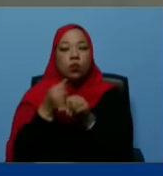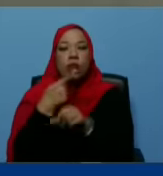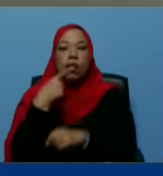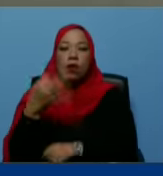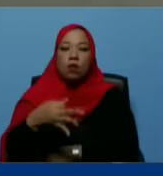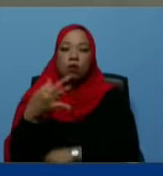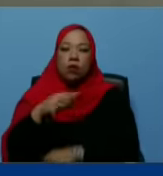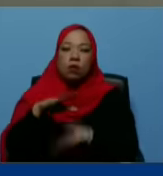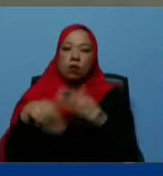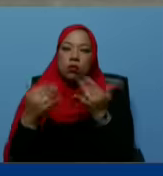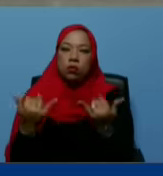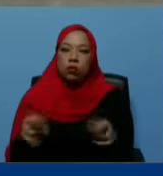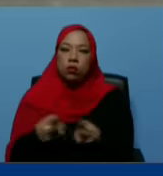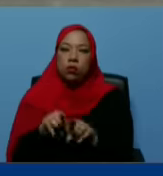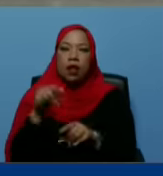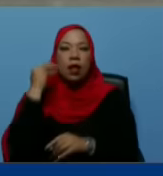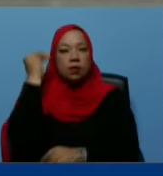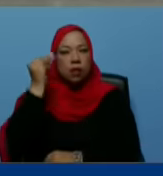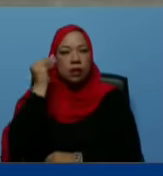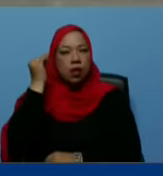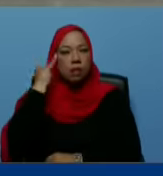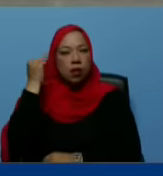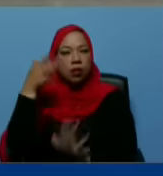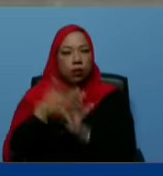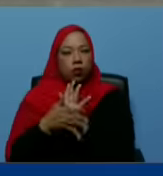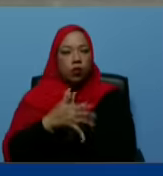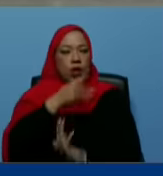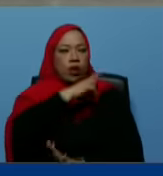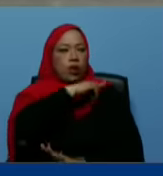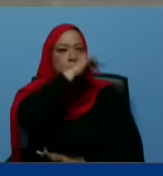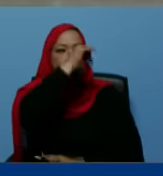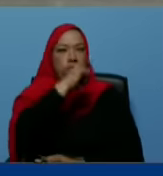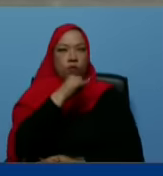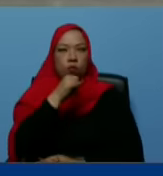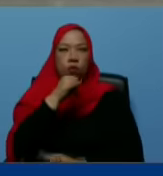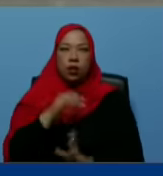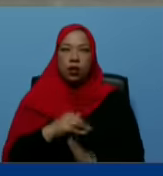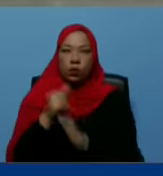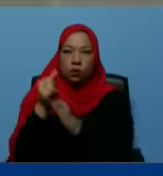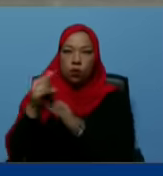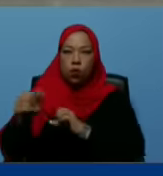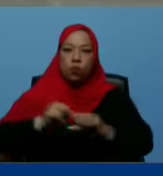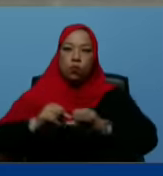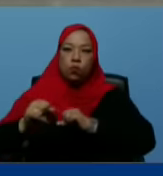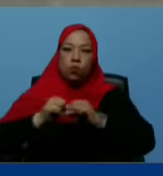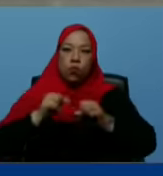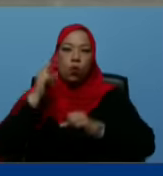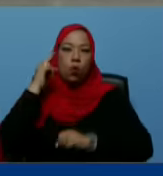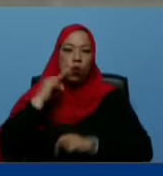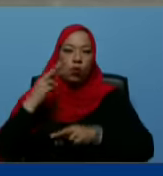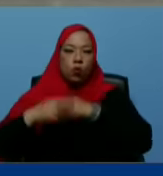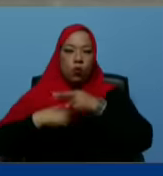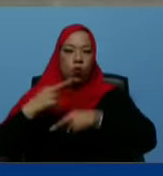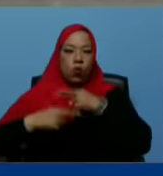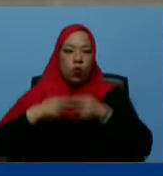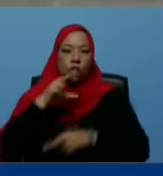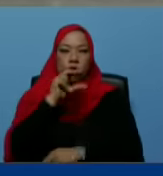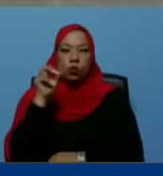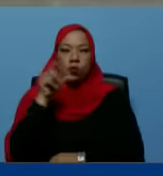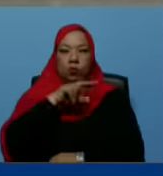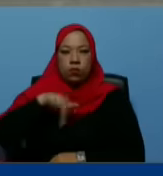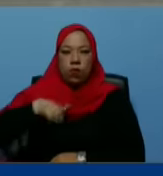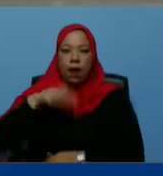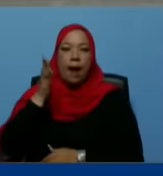verdadera, auténtica del ideólogo, el jefe y el líder del movimiento bolivariano revolucionario 200,